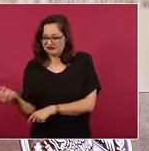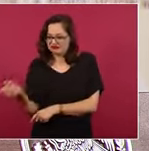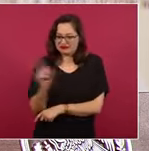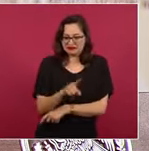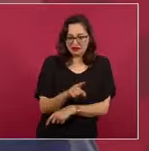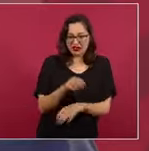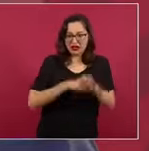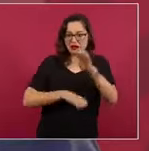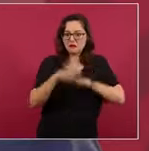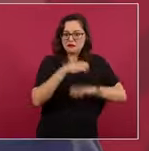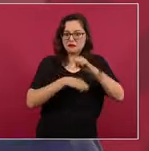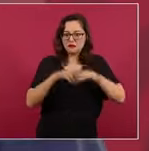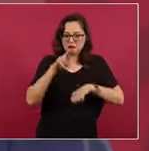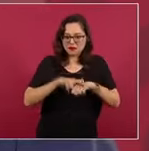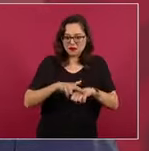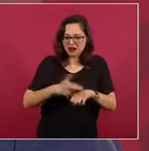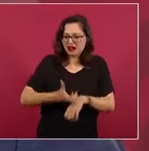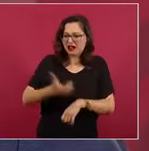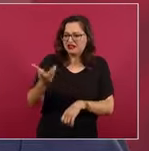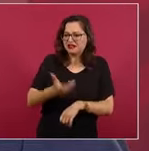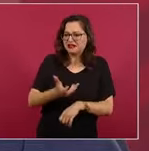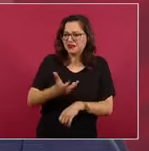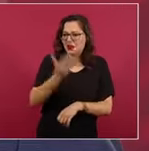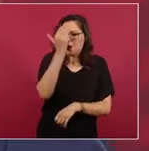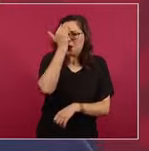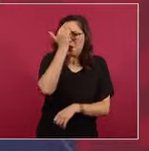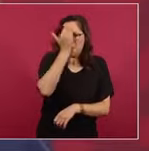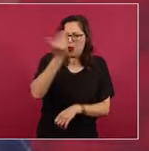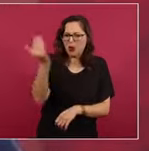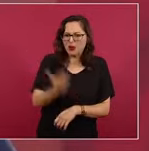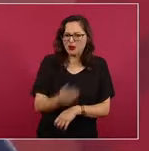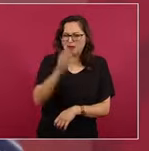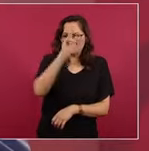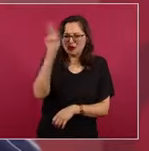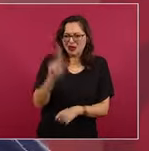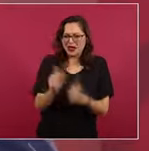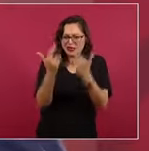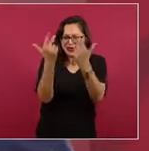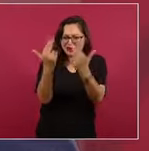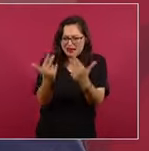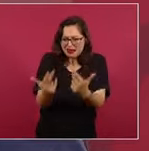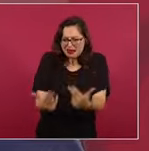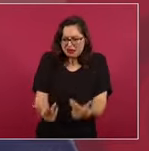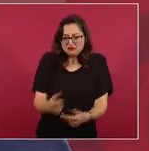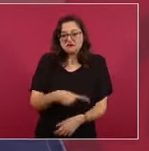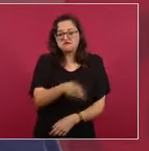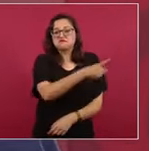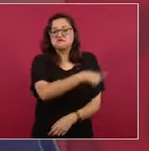Increíble, nada más que esa destrucción la están llevando a cabo